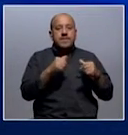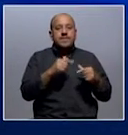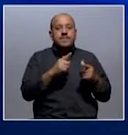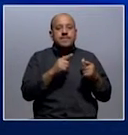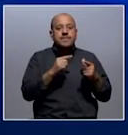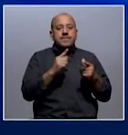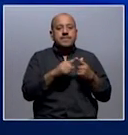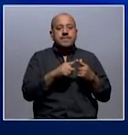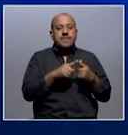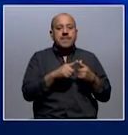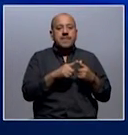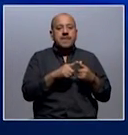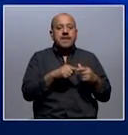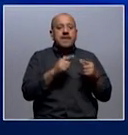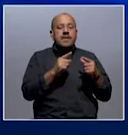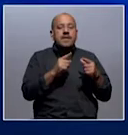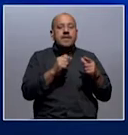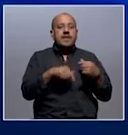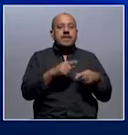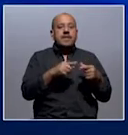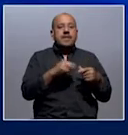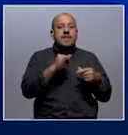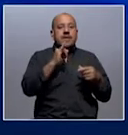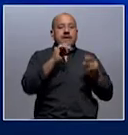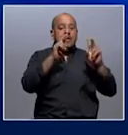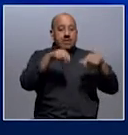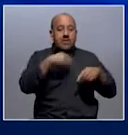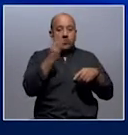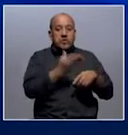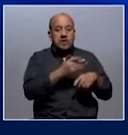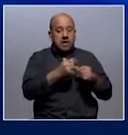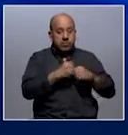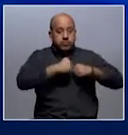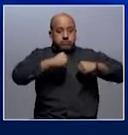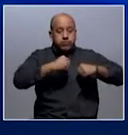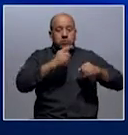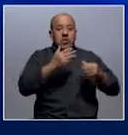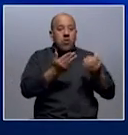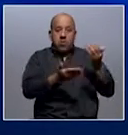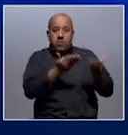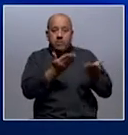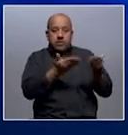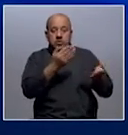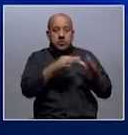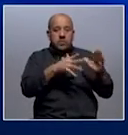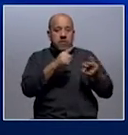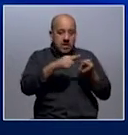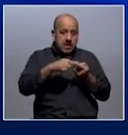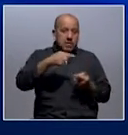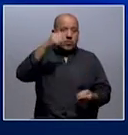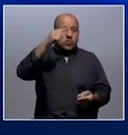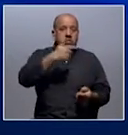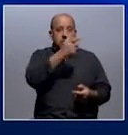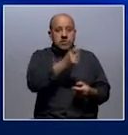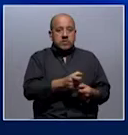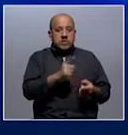caso de bueno de sobrepeso de índice de masa corporal agregada a lo que sería un peso normal adecuado a la altura por ejemplo de